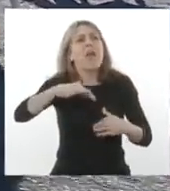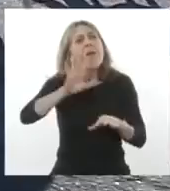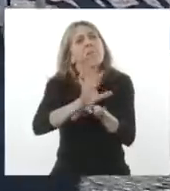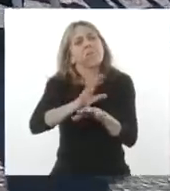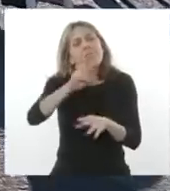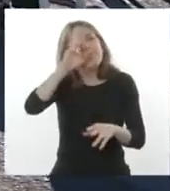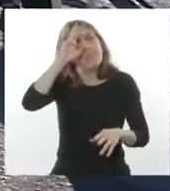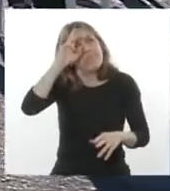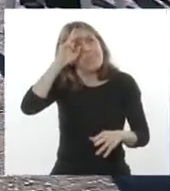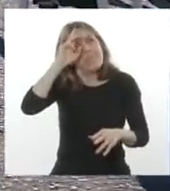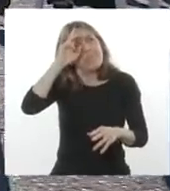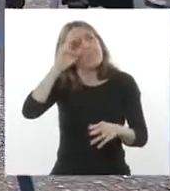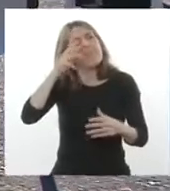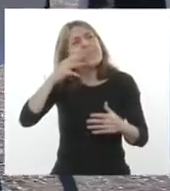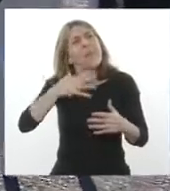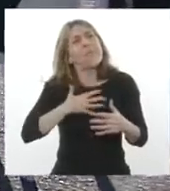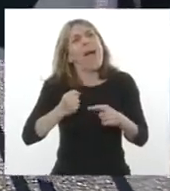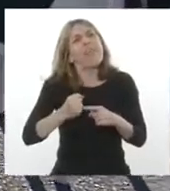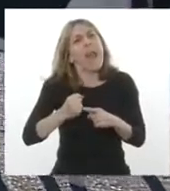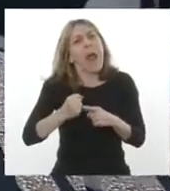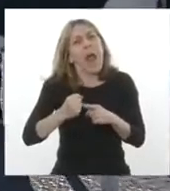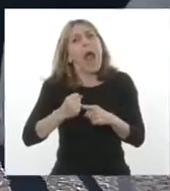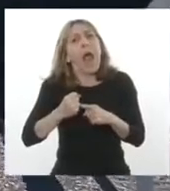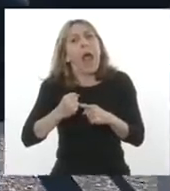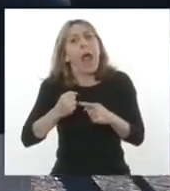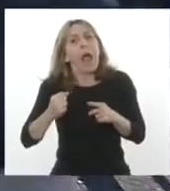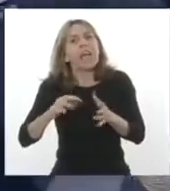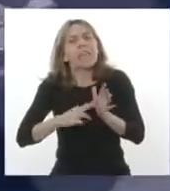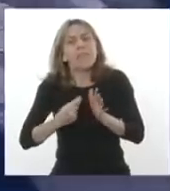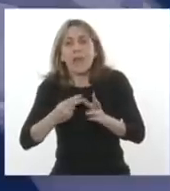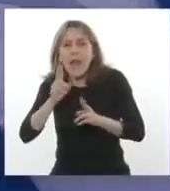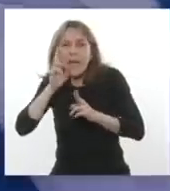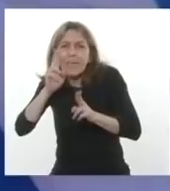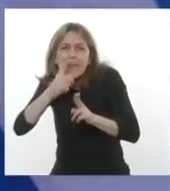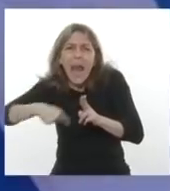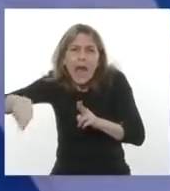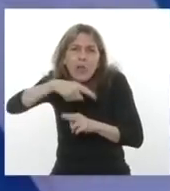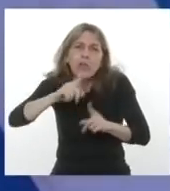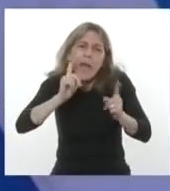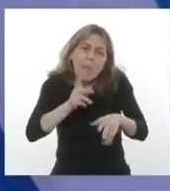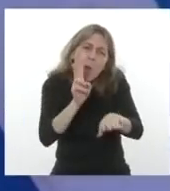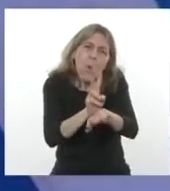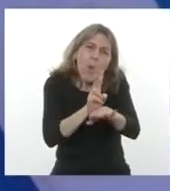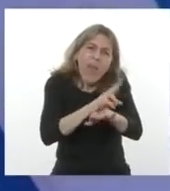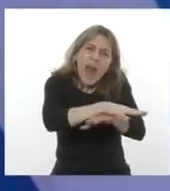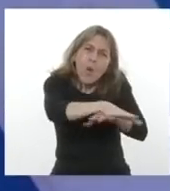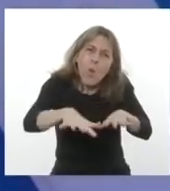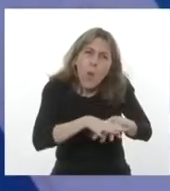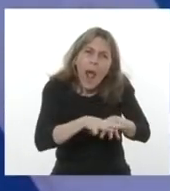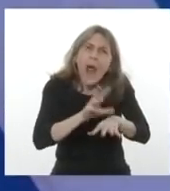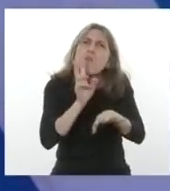debemos solamente respetarnos entre nosotros. También debemos respetar nuestra tierra, nuestro ambiente.